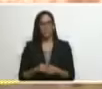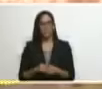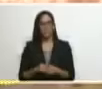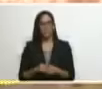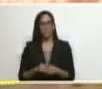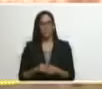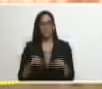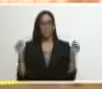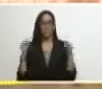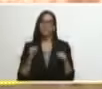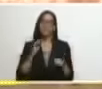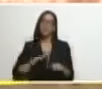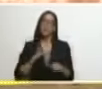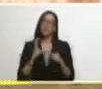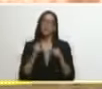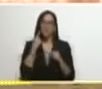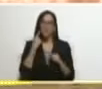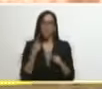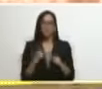es este que estamos viviendo.